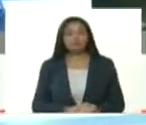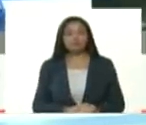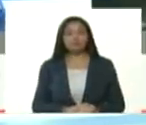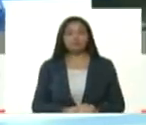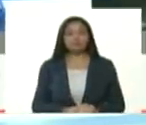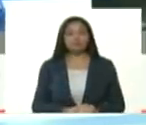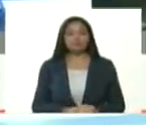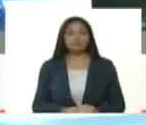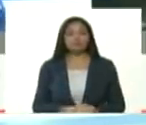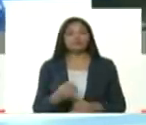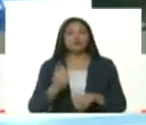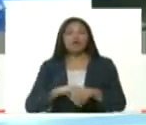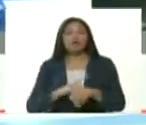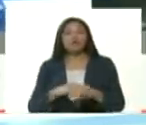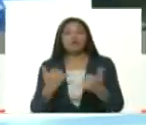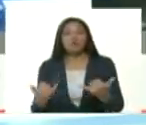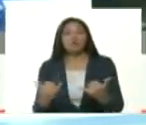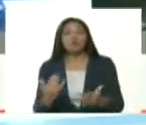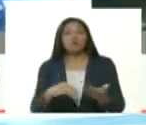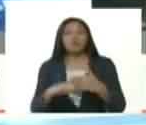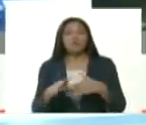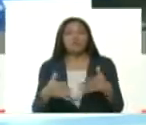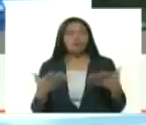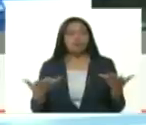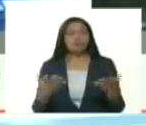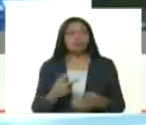A esta hora llevamos